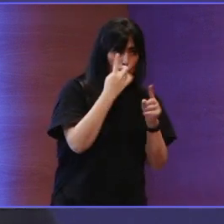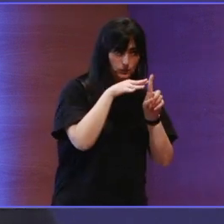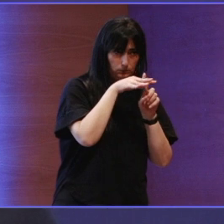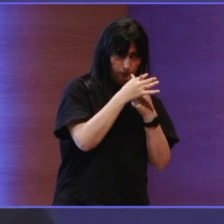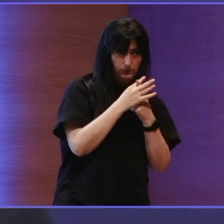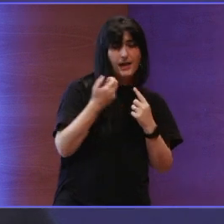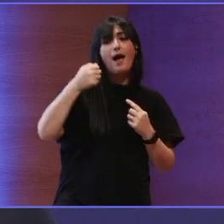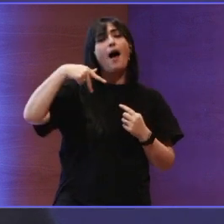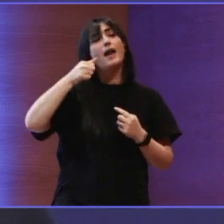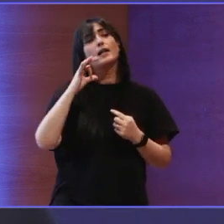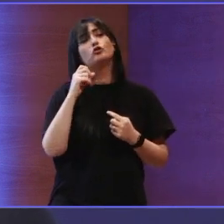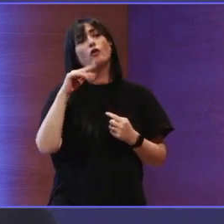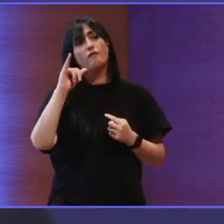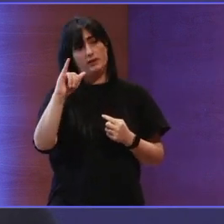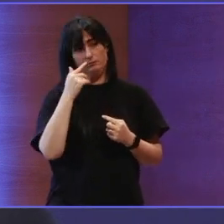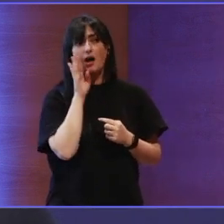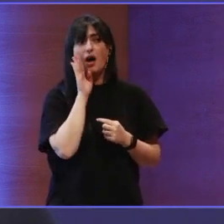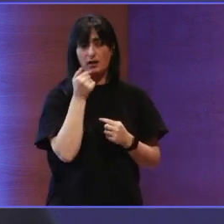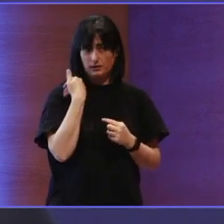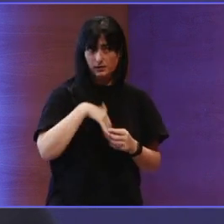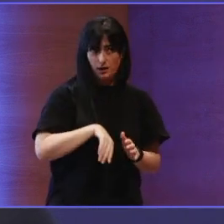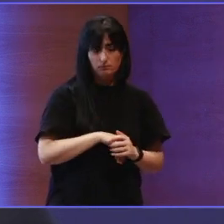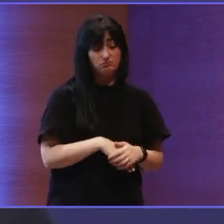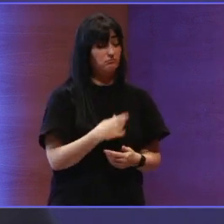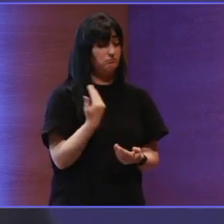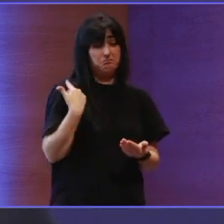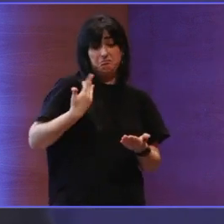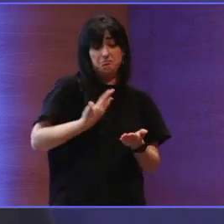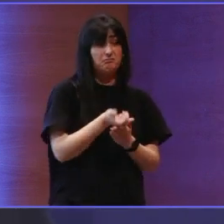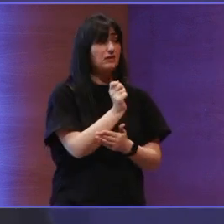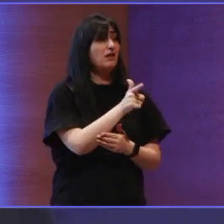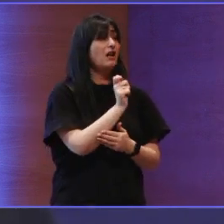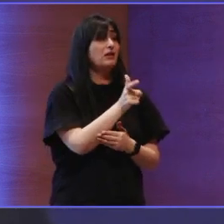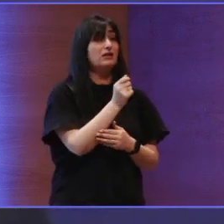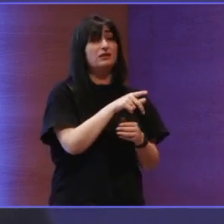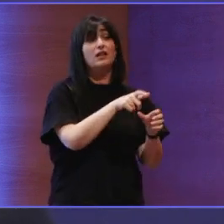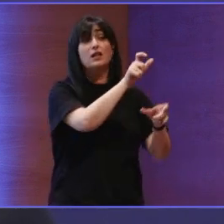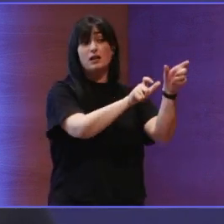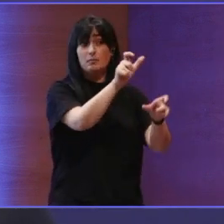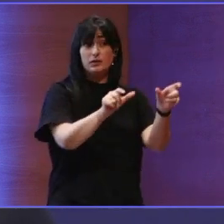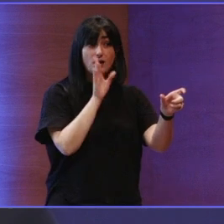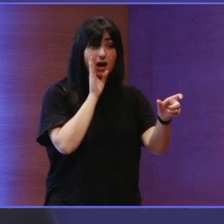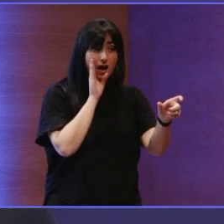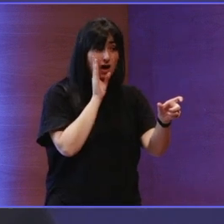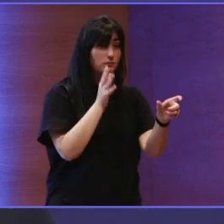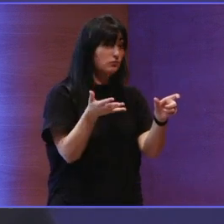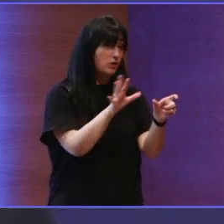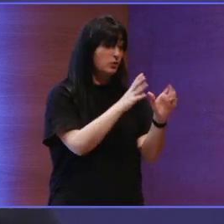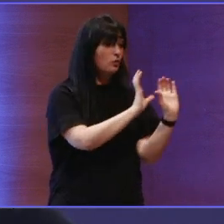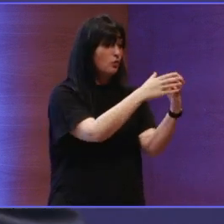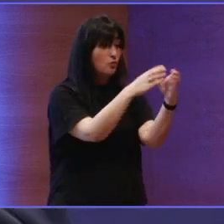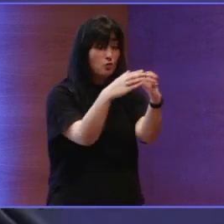Sofi tradicionalmente ha sido actual eh segmentar este tipo de población eh Por colectivos